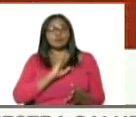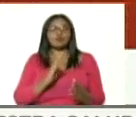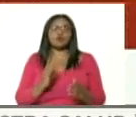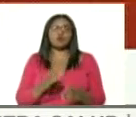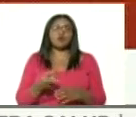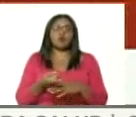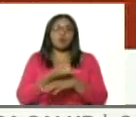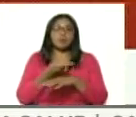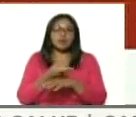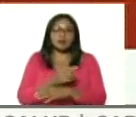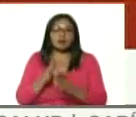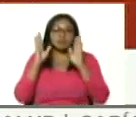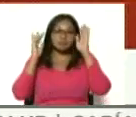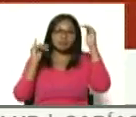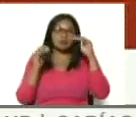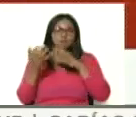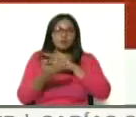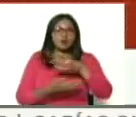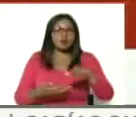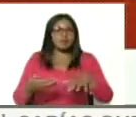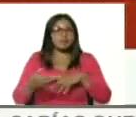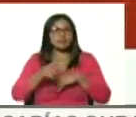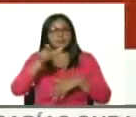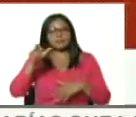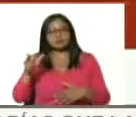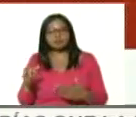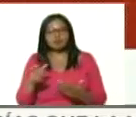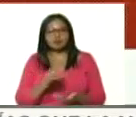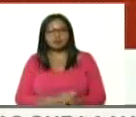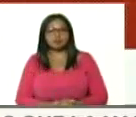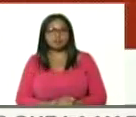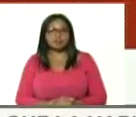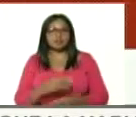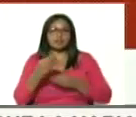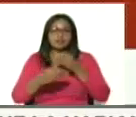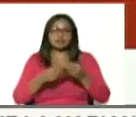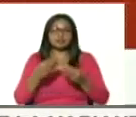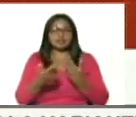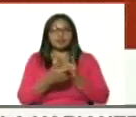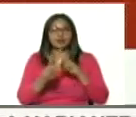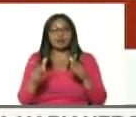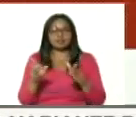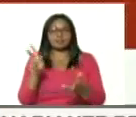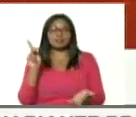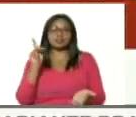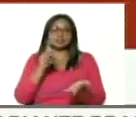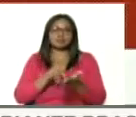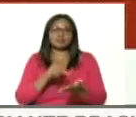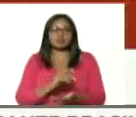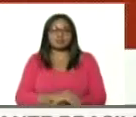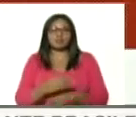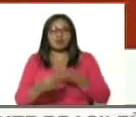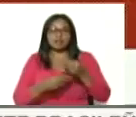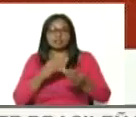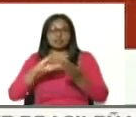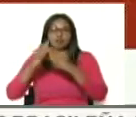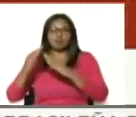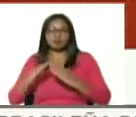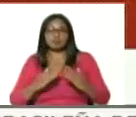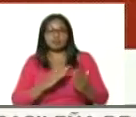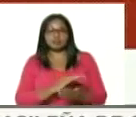para atender los problemas de los vecinos, las vecinas, para generar democracia participativa, para generar un clima de comunidad,